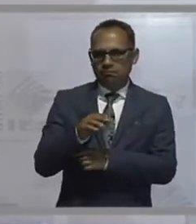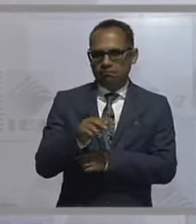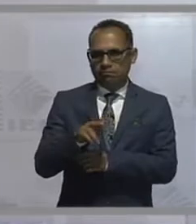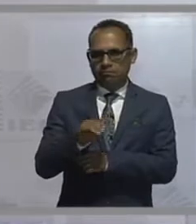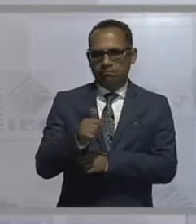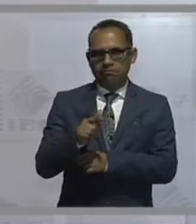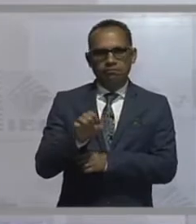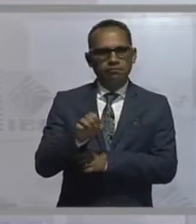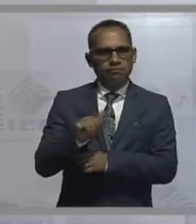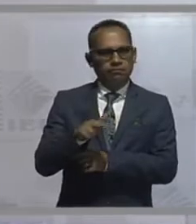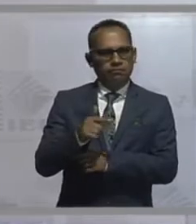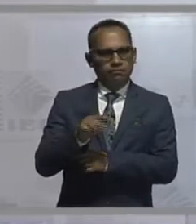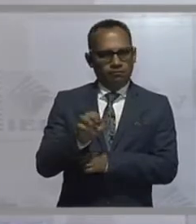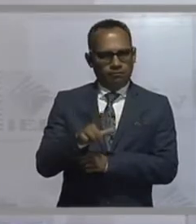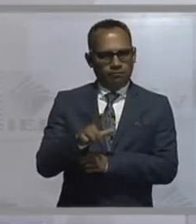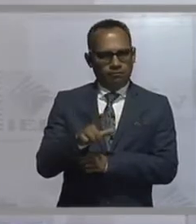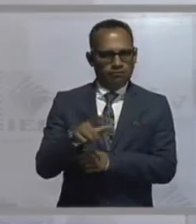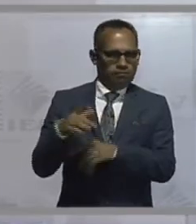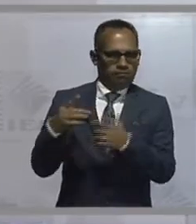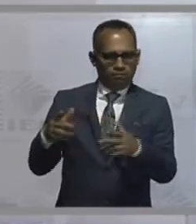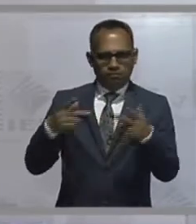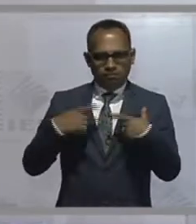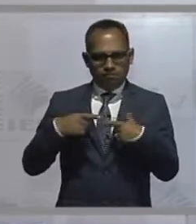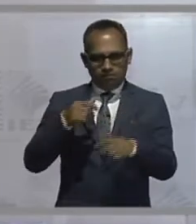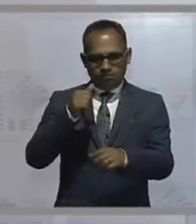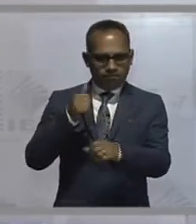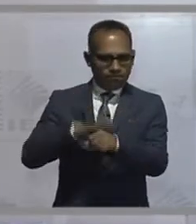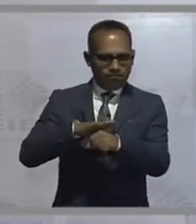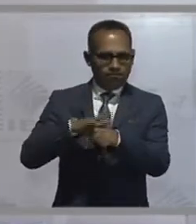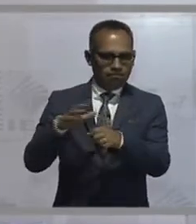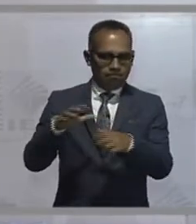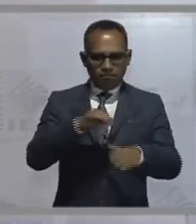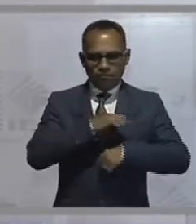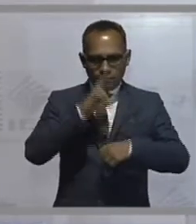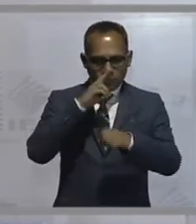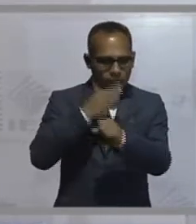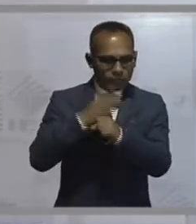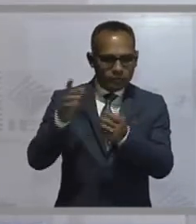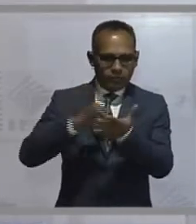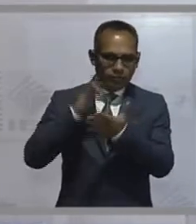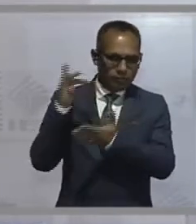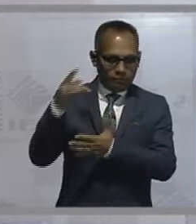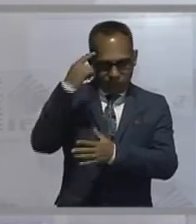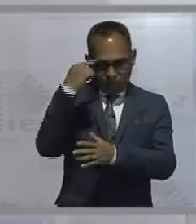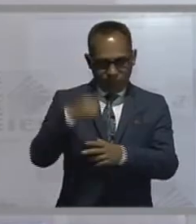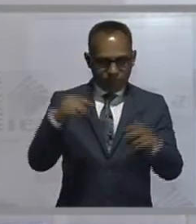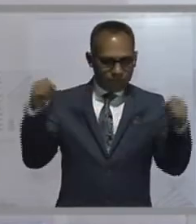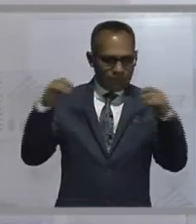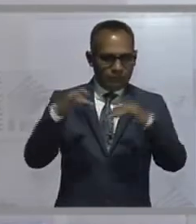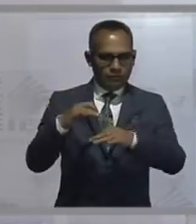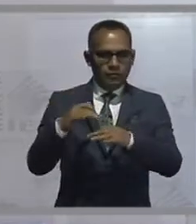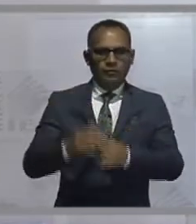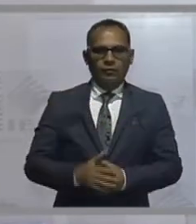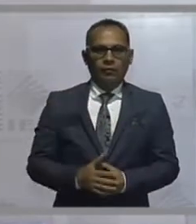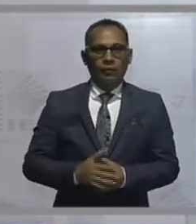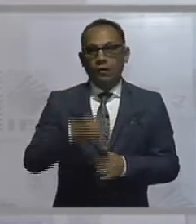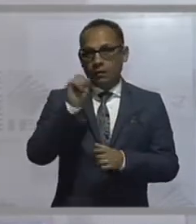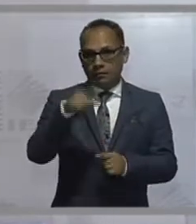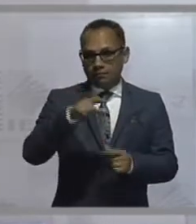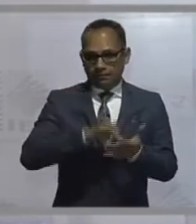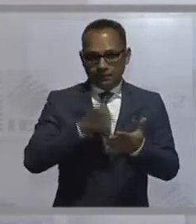autoridades del mismo por todas las facilidades otorgadas para realizar este importante acontecimiento agradecemos también